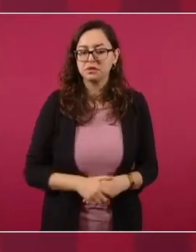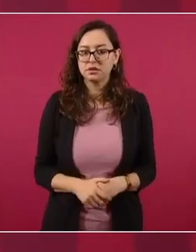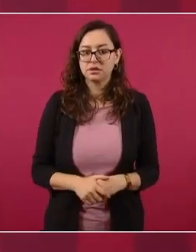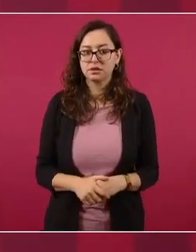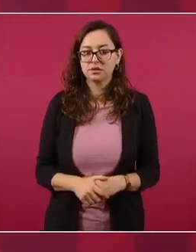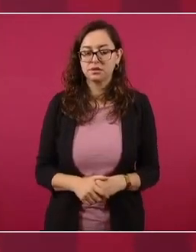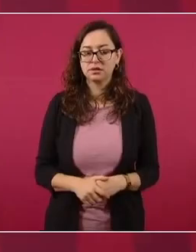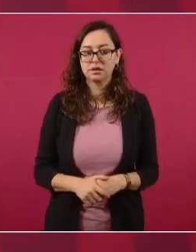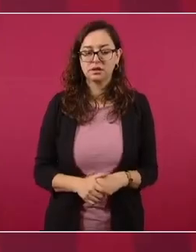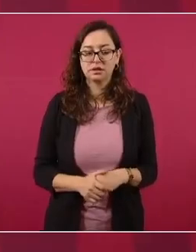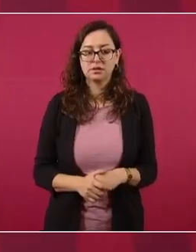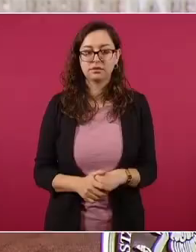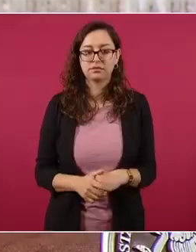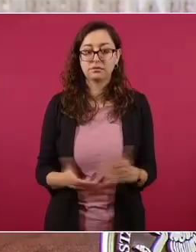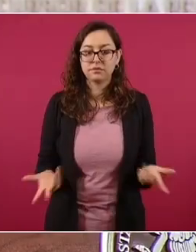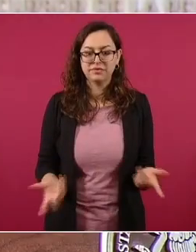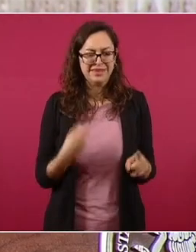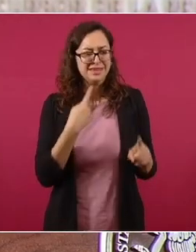¿Quiénes son?